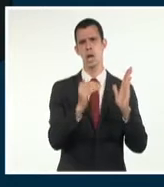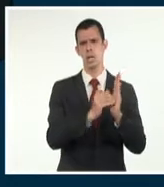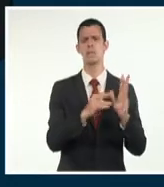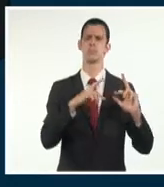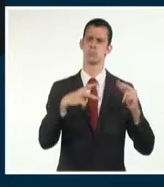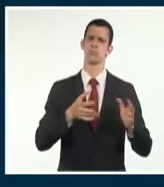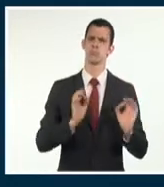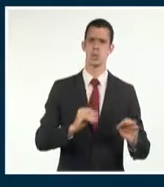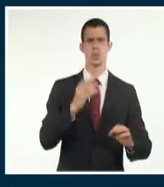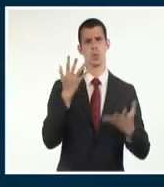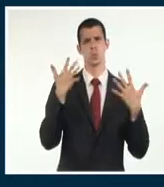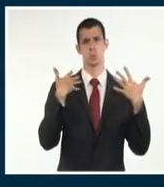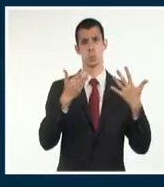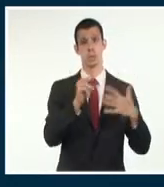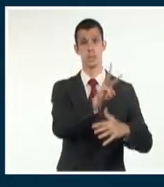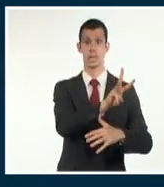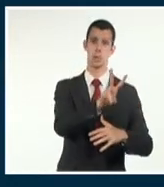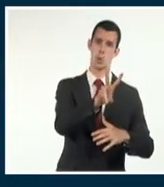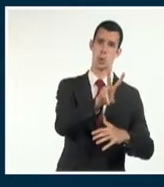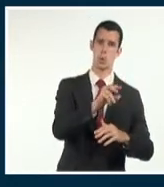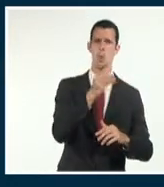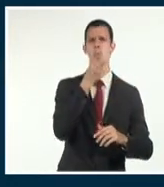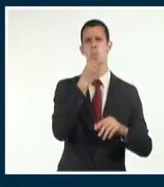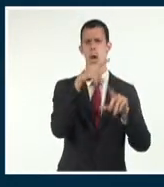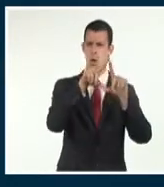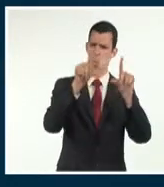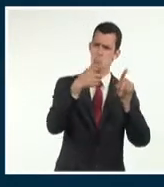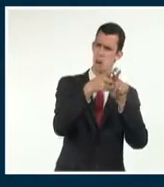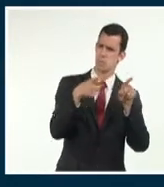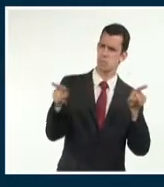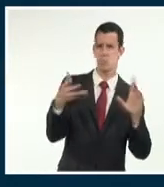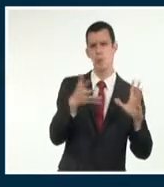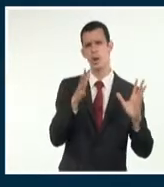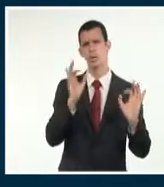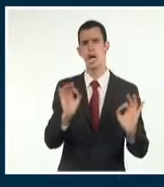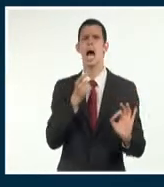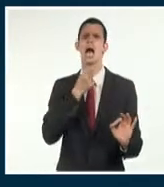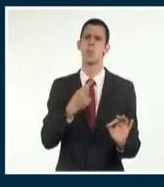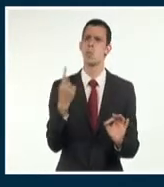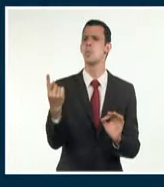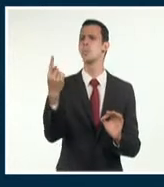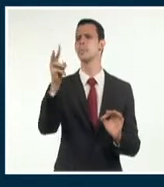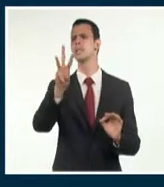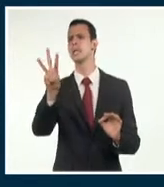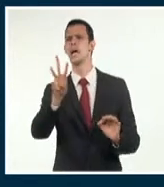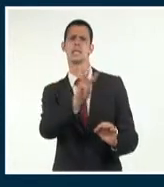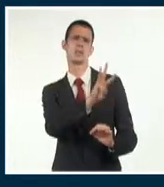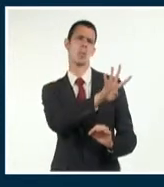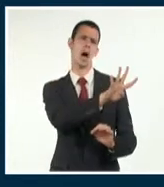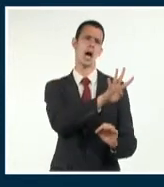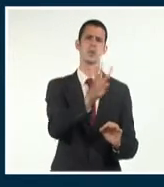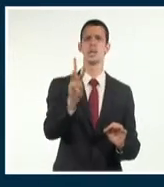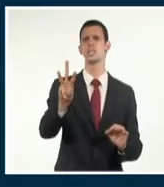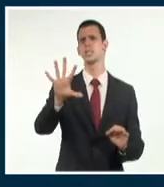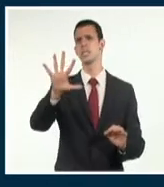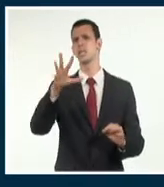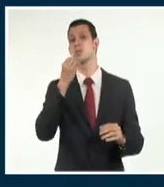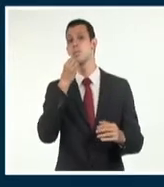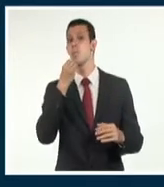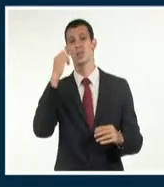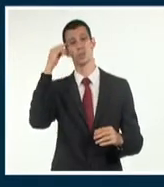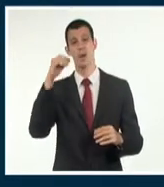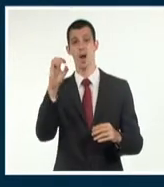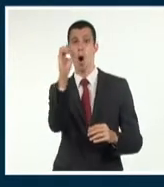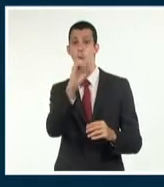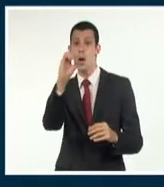encima de los 32 grados Celsius en todo el territorio nacional, con valores de 33 llegando hasta 34 y 35 grados, sobre todo en la porción suroriental, aunque en